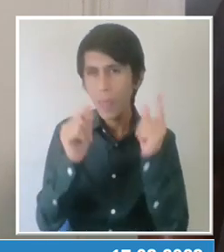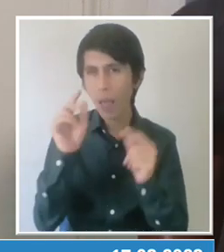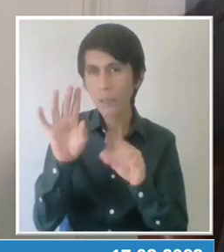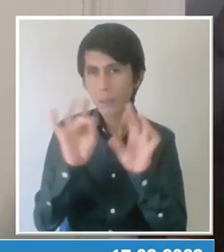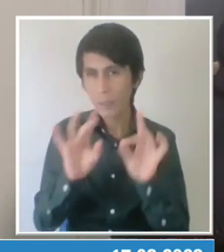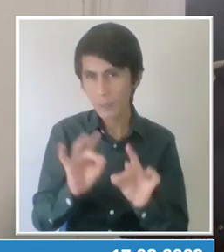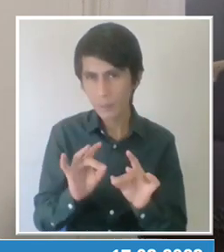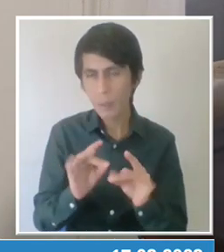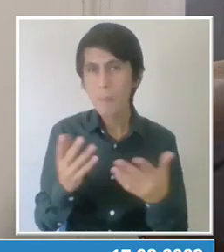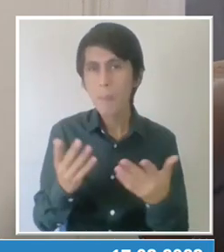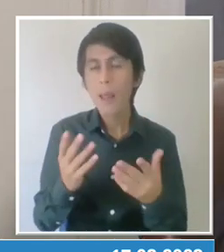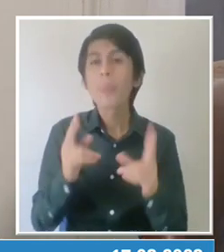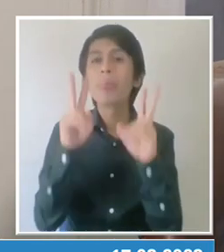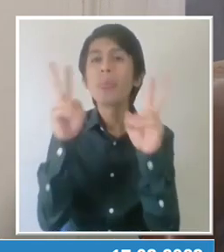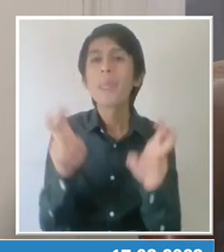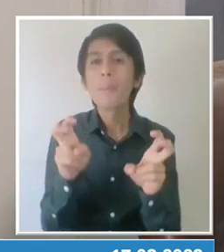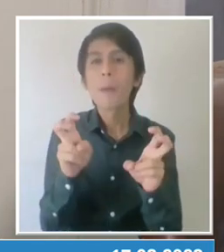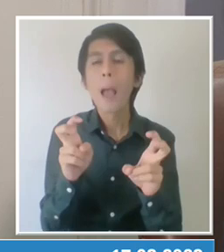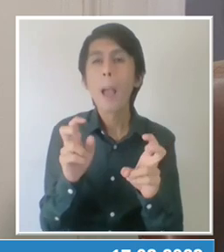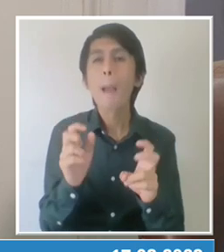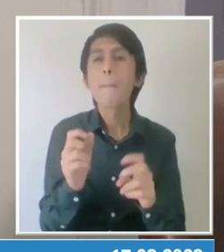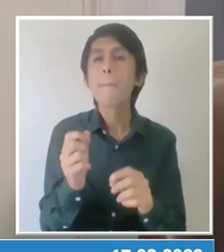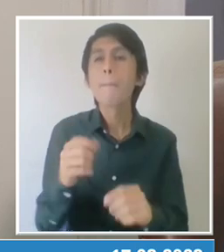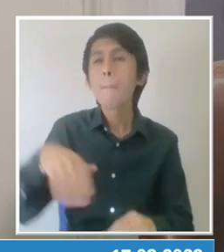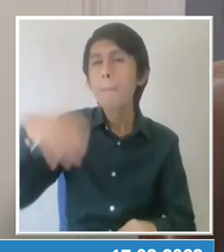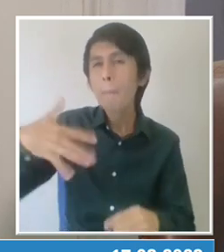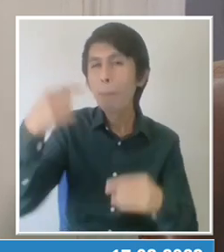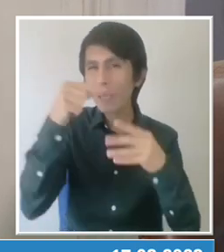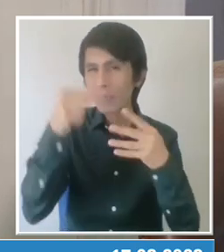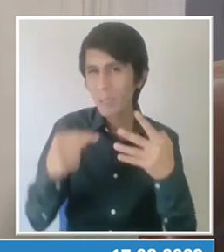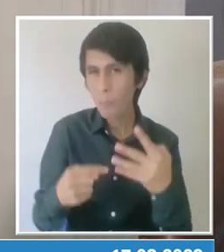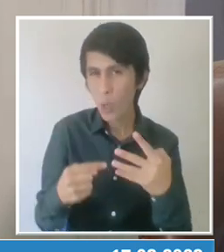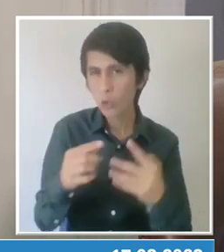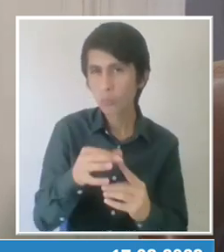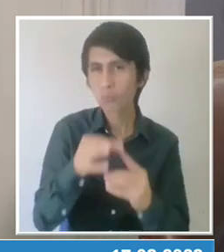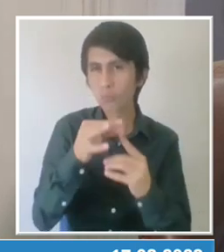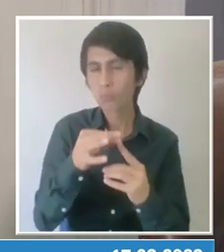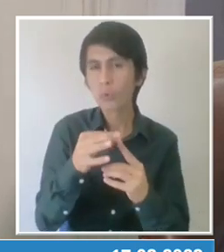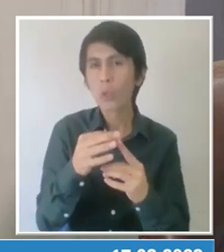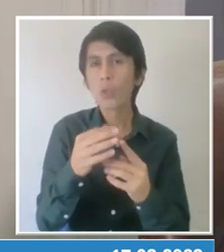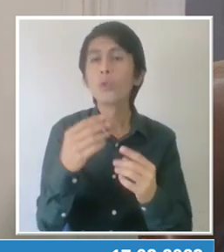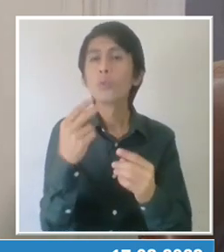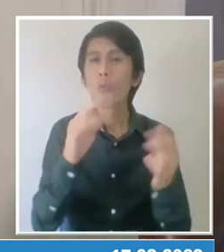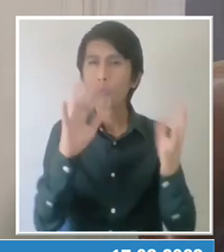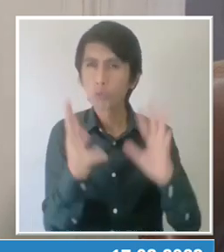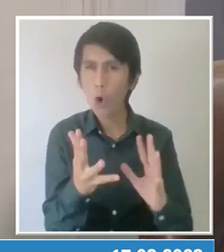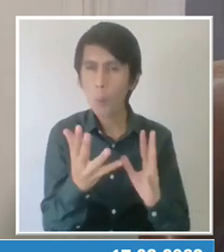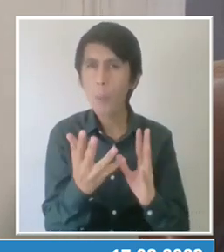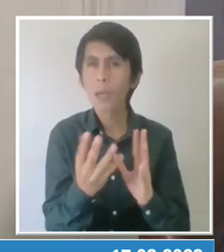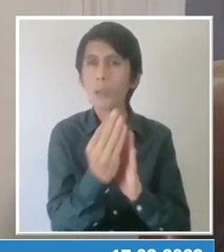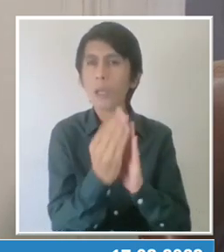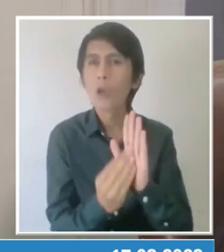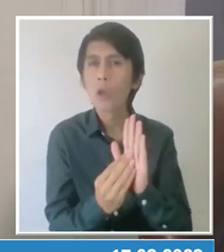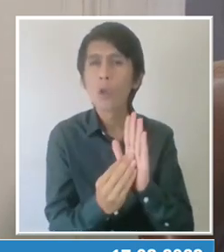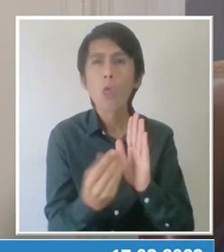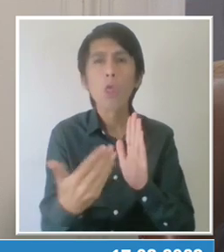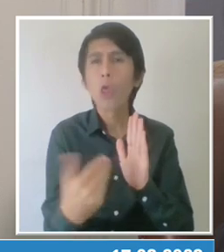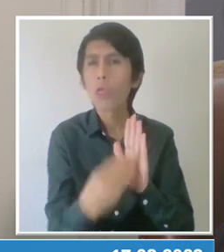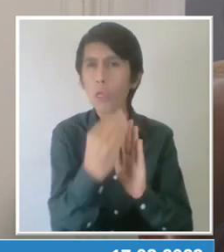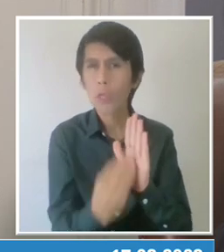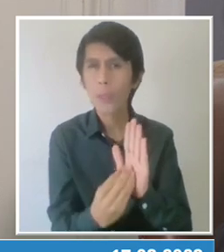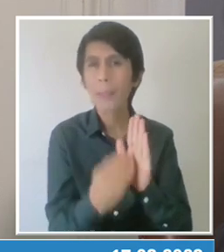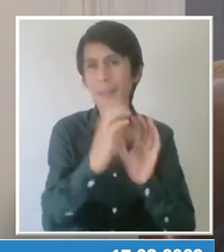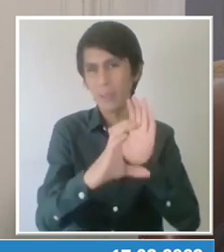tema de los principios, su forma, su contenido y su ubicación en la Carta Fundamental que ustedes